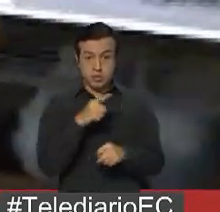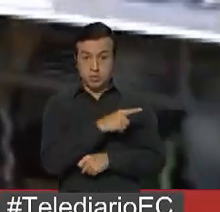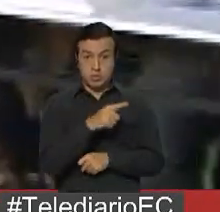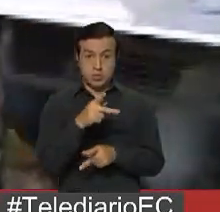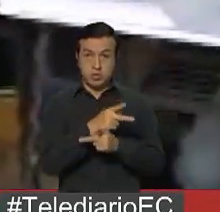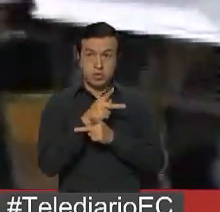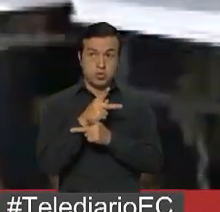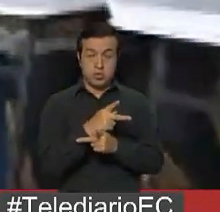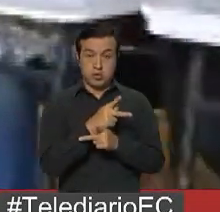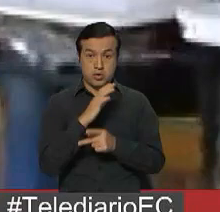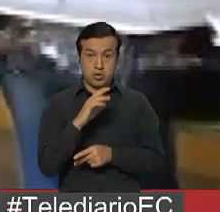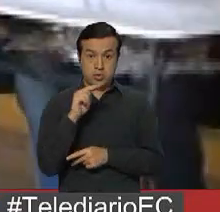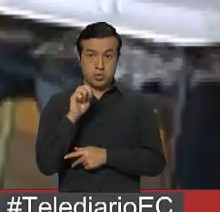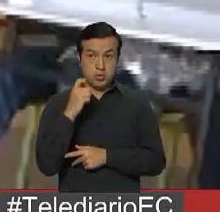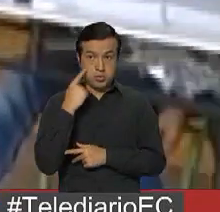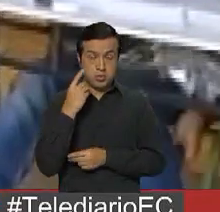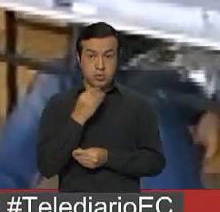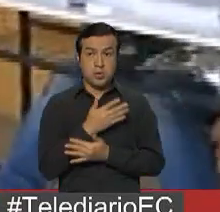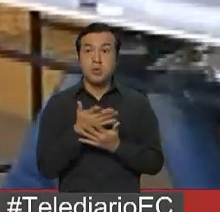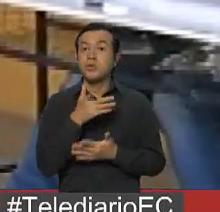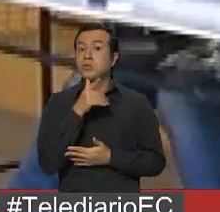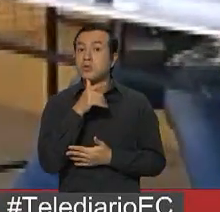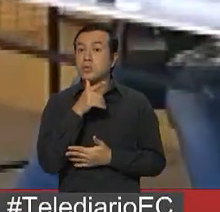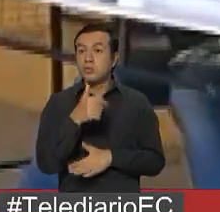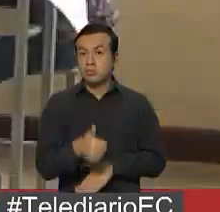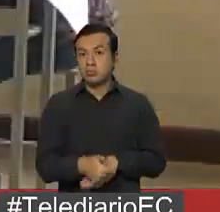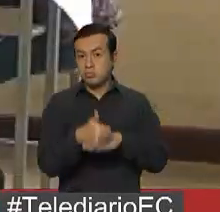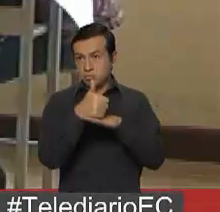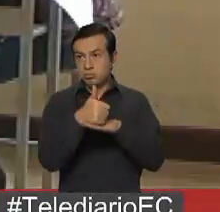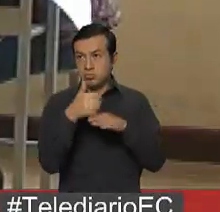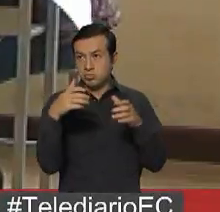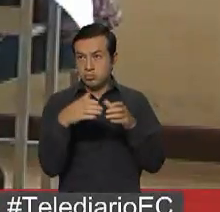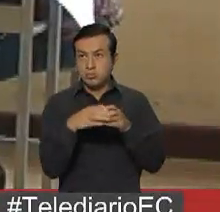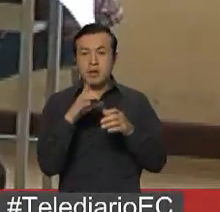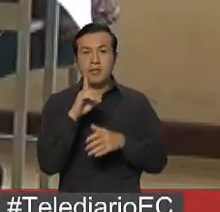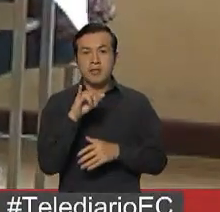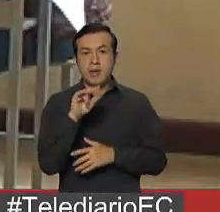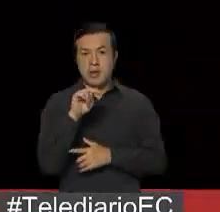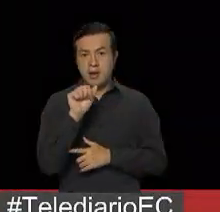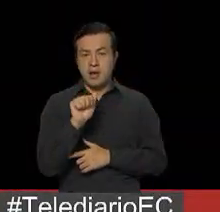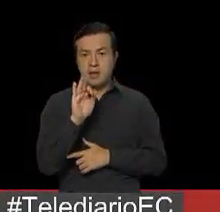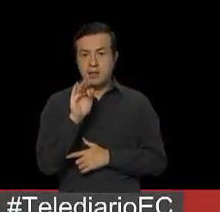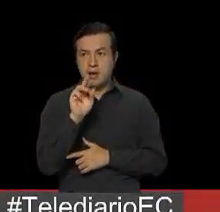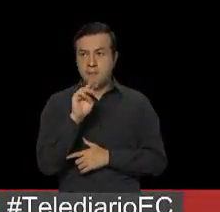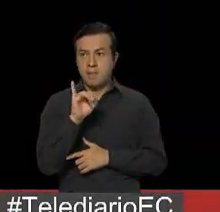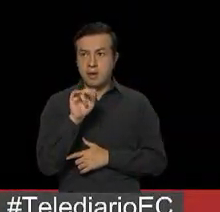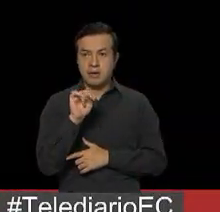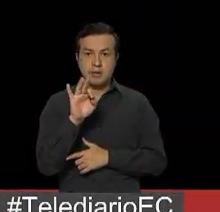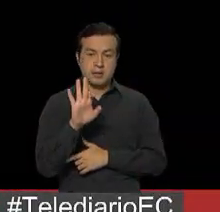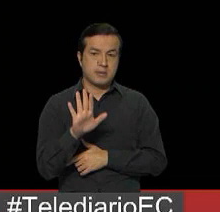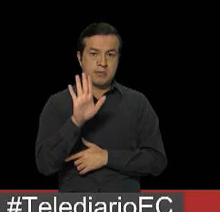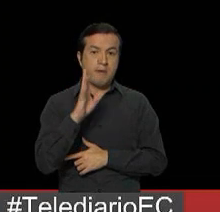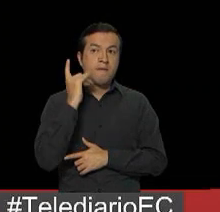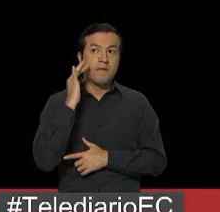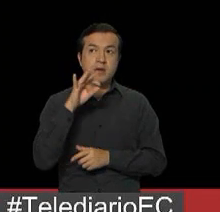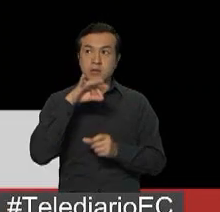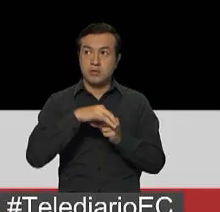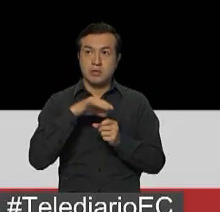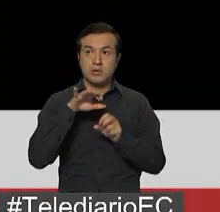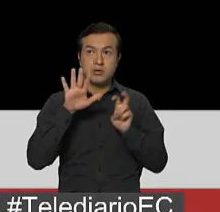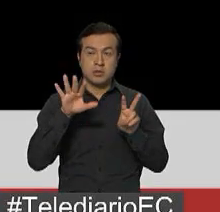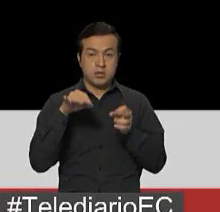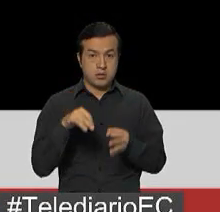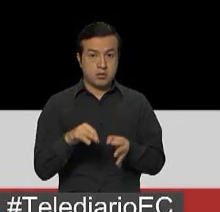nacional electoral así lo afirmó la titular del organismo diana tamayo en las fechas de las elecciones que se 7 de